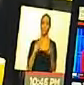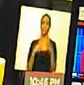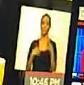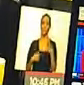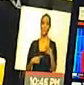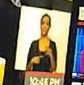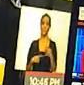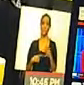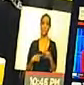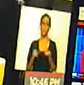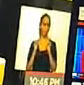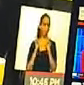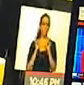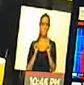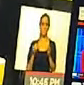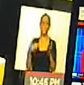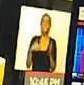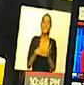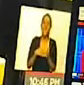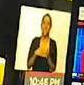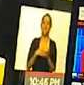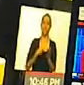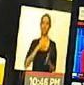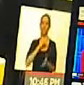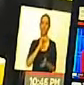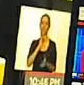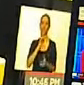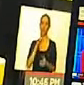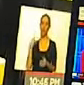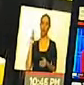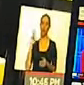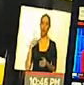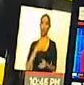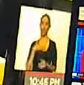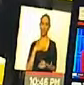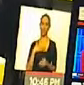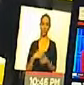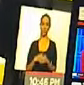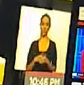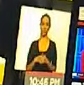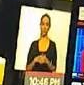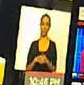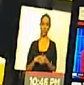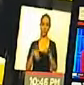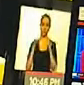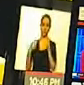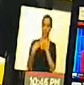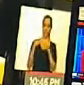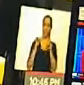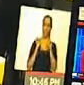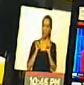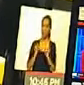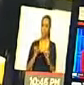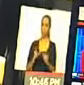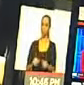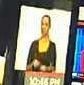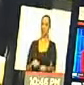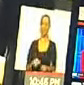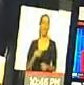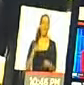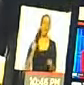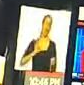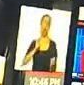Los miles de falsos positivos del señor Álvaro Uribe Vélez, los autotentados que se hizo él, etcétera, etcétera, que después le decía fueron